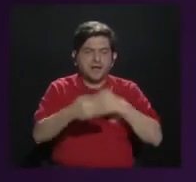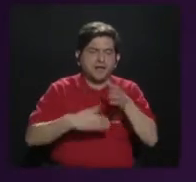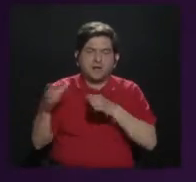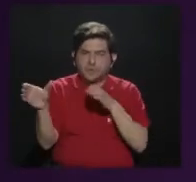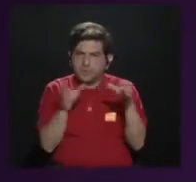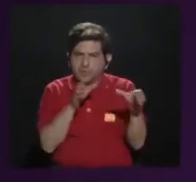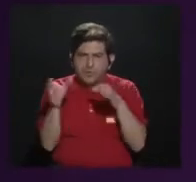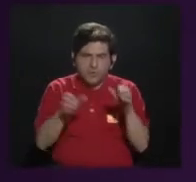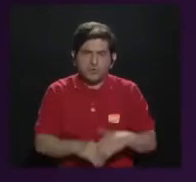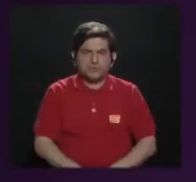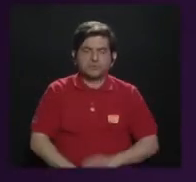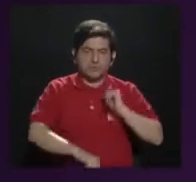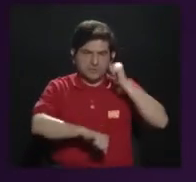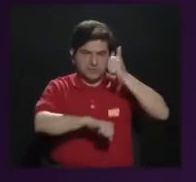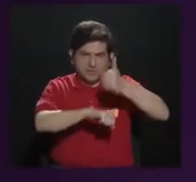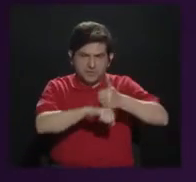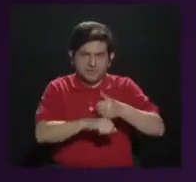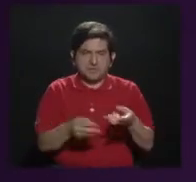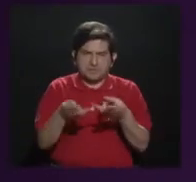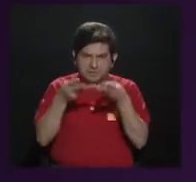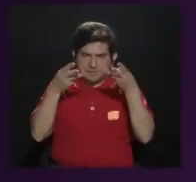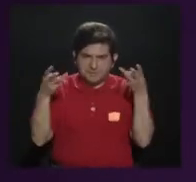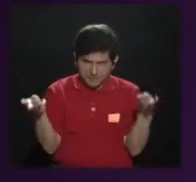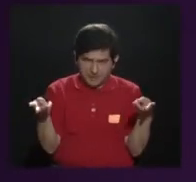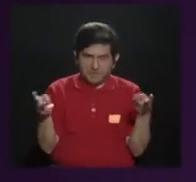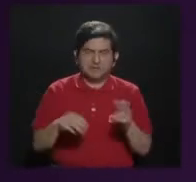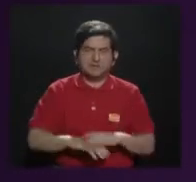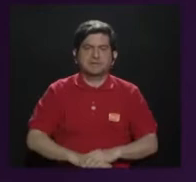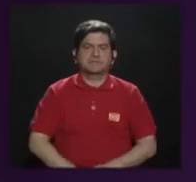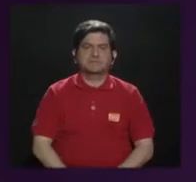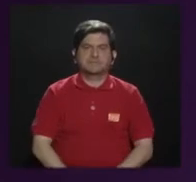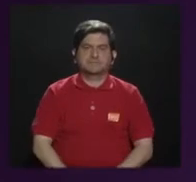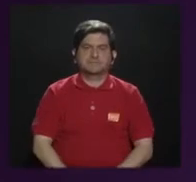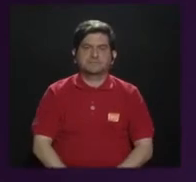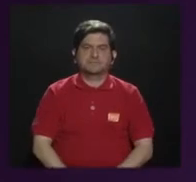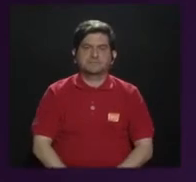comercialización o de montaje de materiales